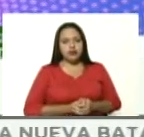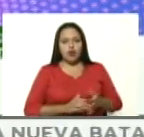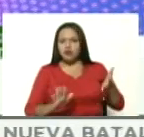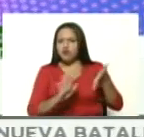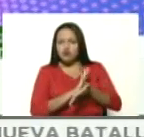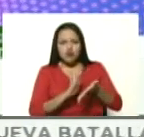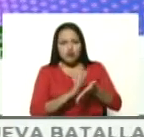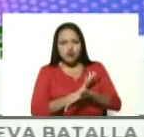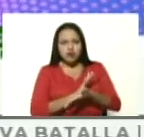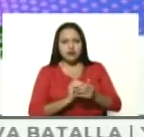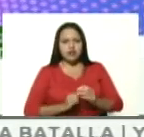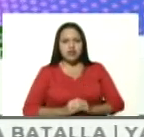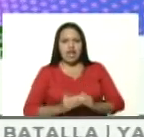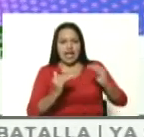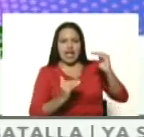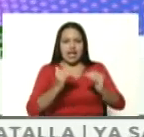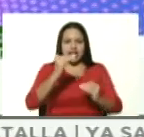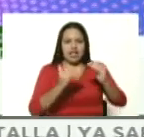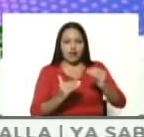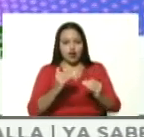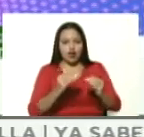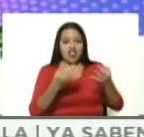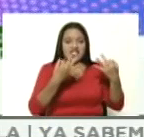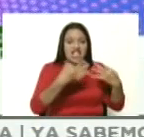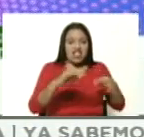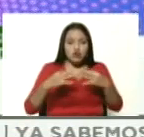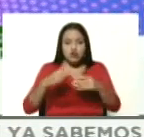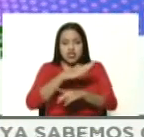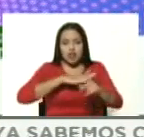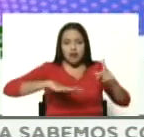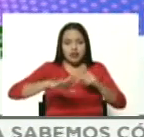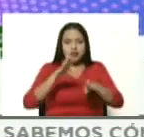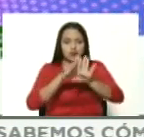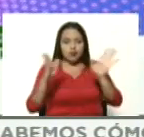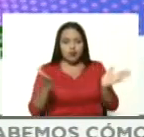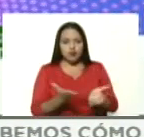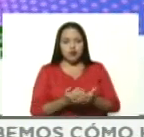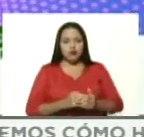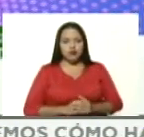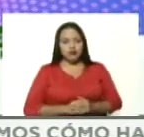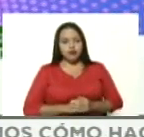sobre los equilibrios de la naturaleza, los equilibrios del mundo.